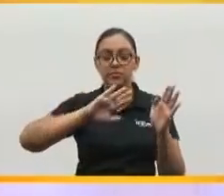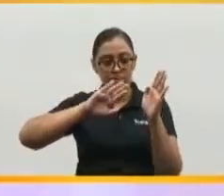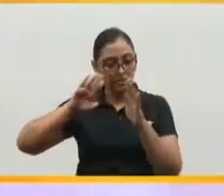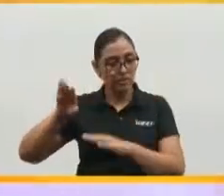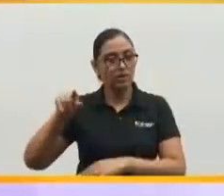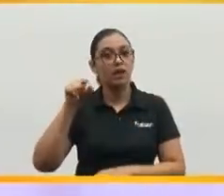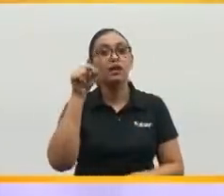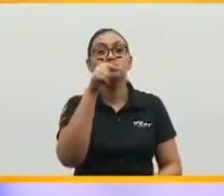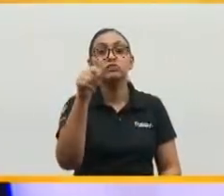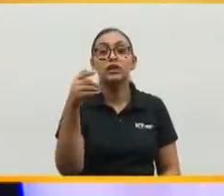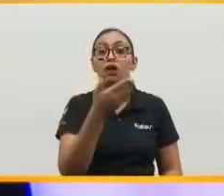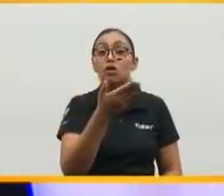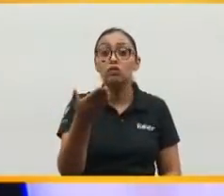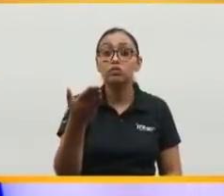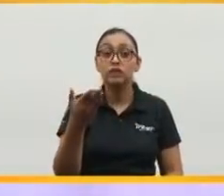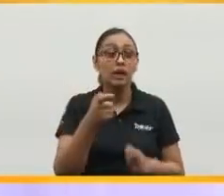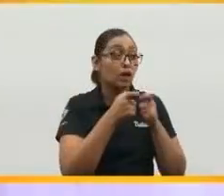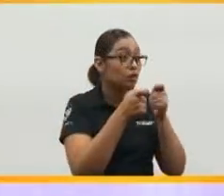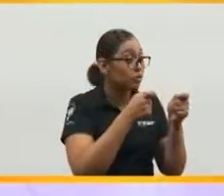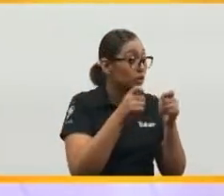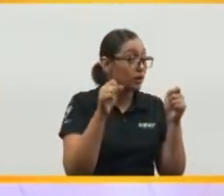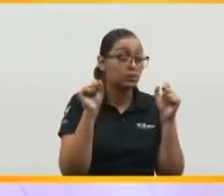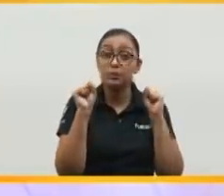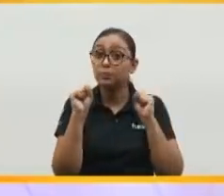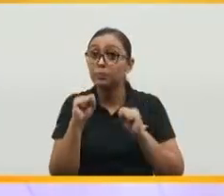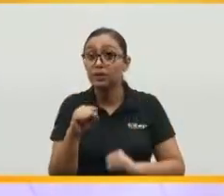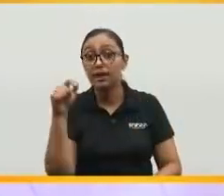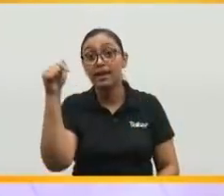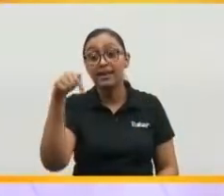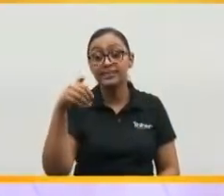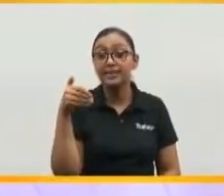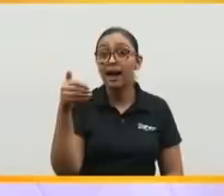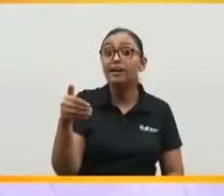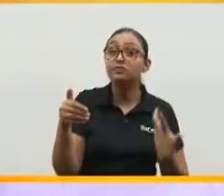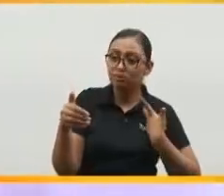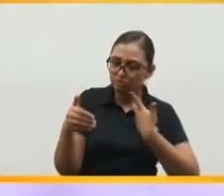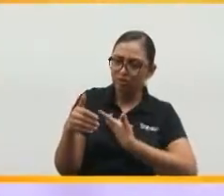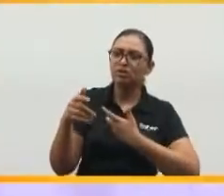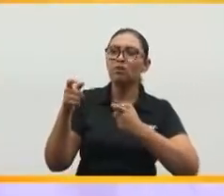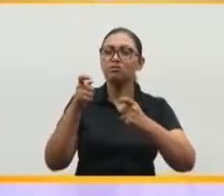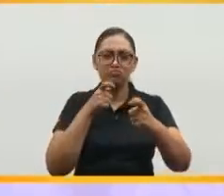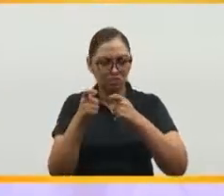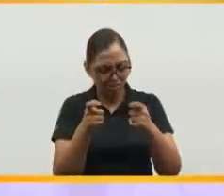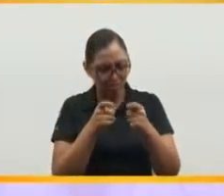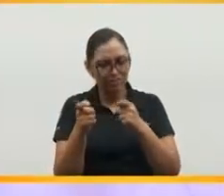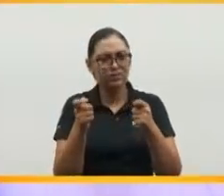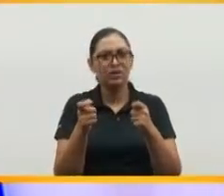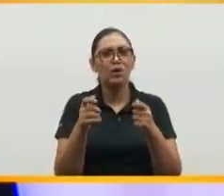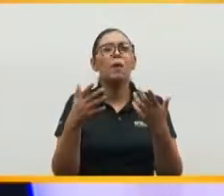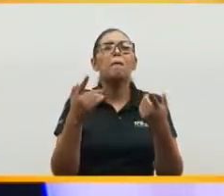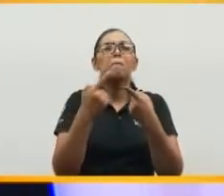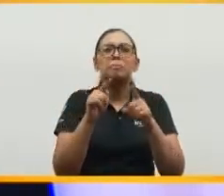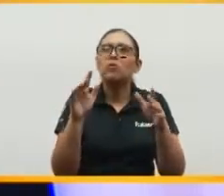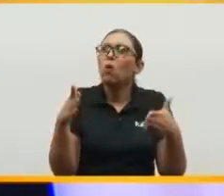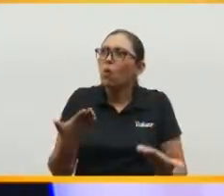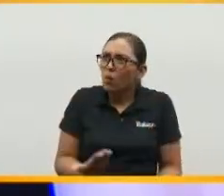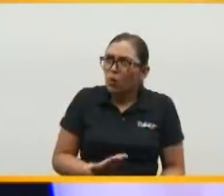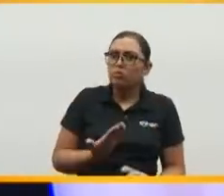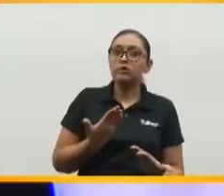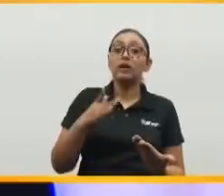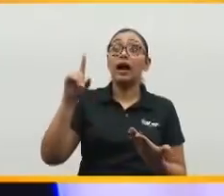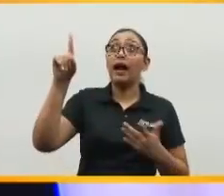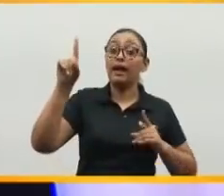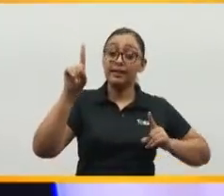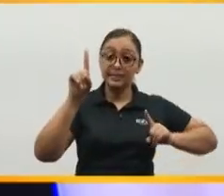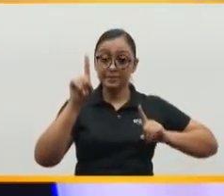Esas cosas que no logramos dominar el año pasado, las vamos a lograr dominar el día de hoy. ¿Y cómo? Acercándonos al único